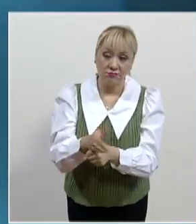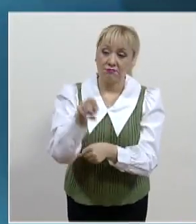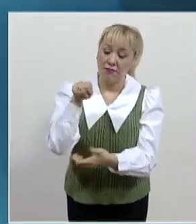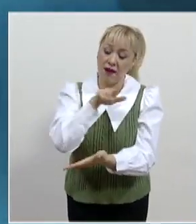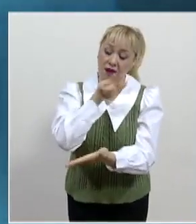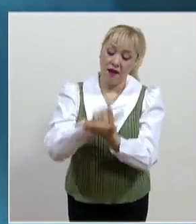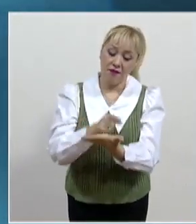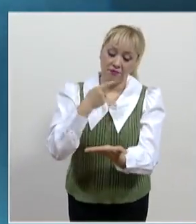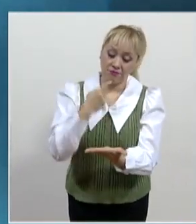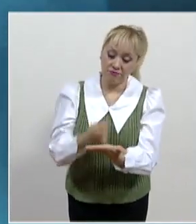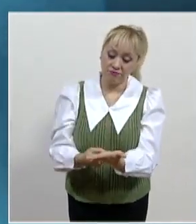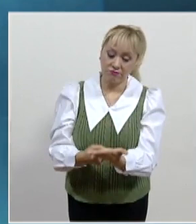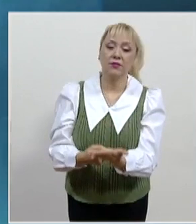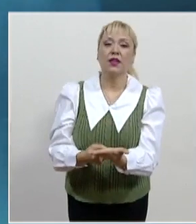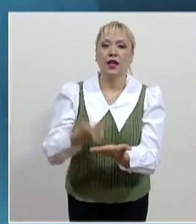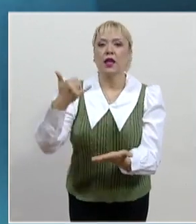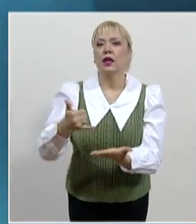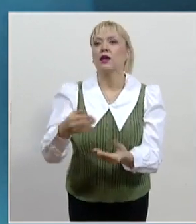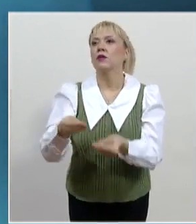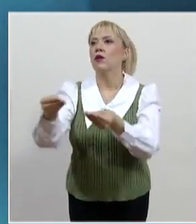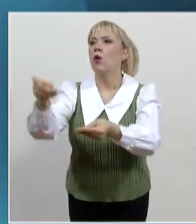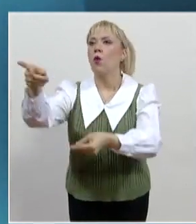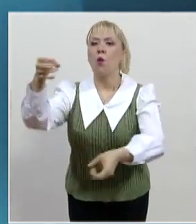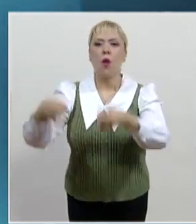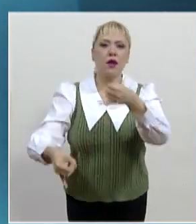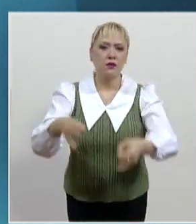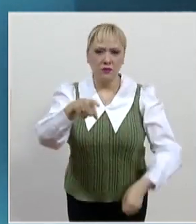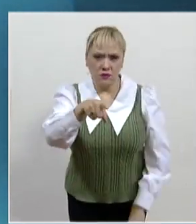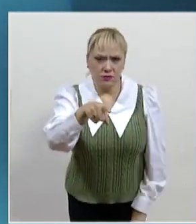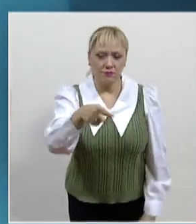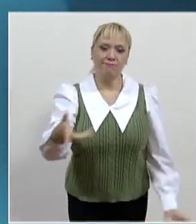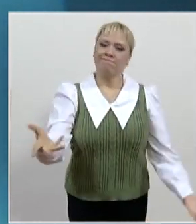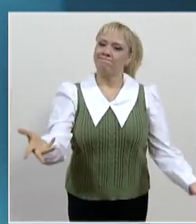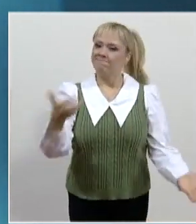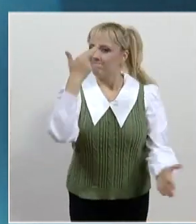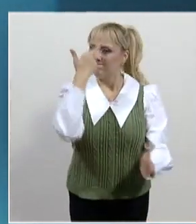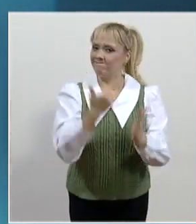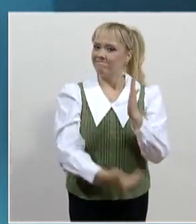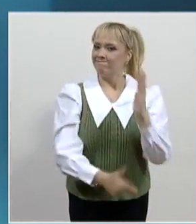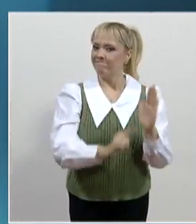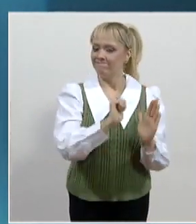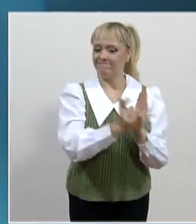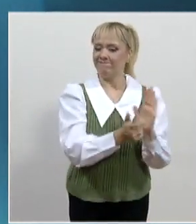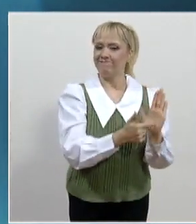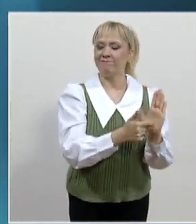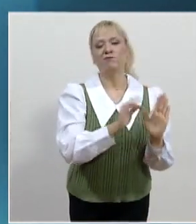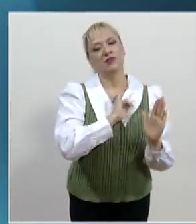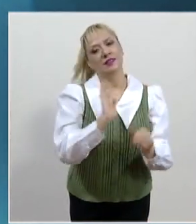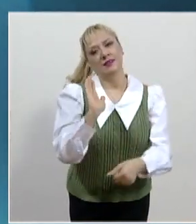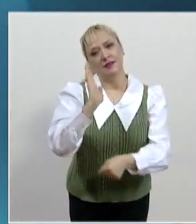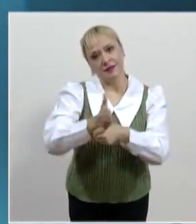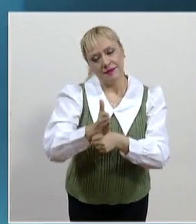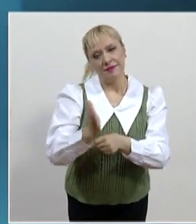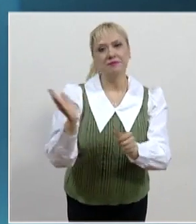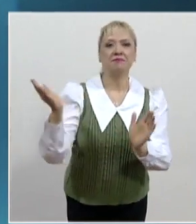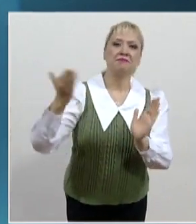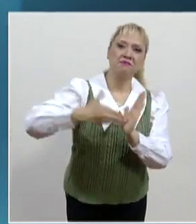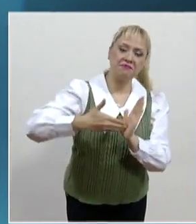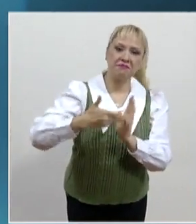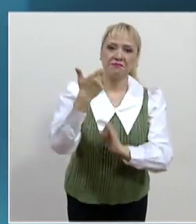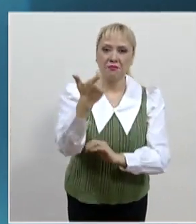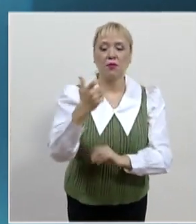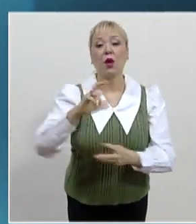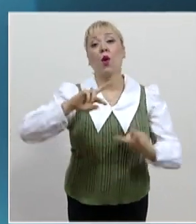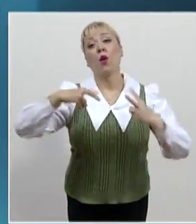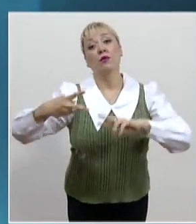ley que un juez impone a una persona que incurrió en conductas sujetas a una sanción, que puede ser económica o de privación de